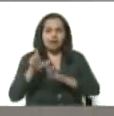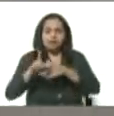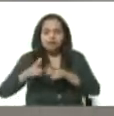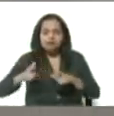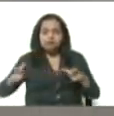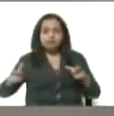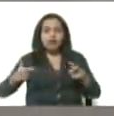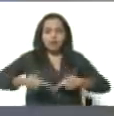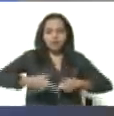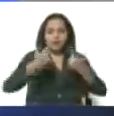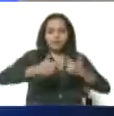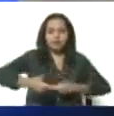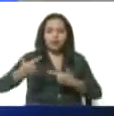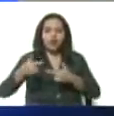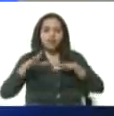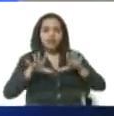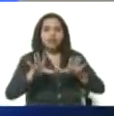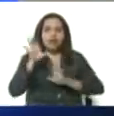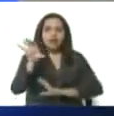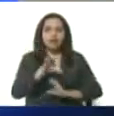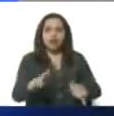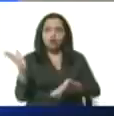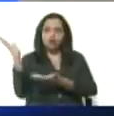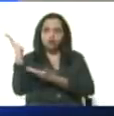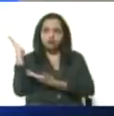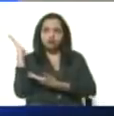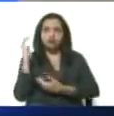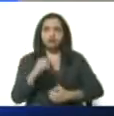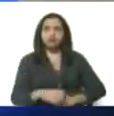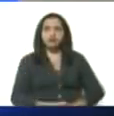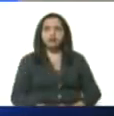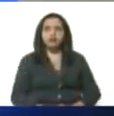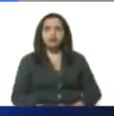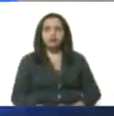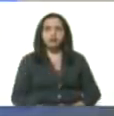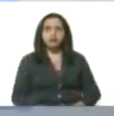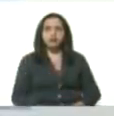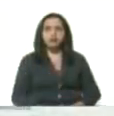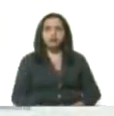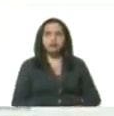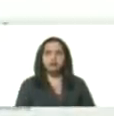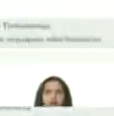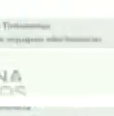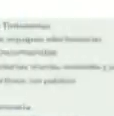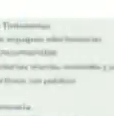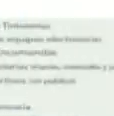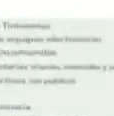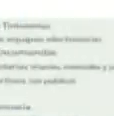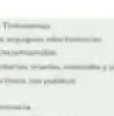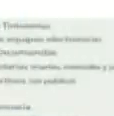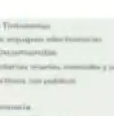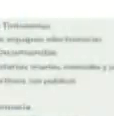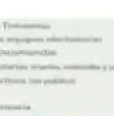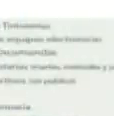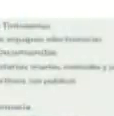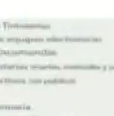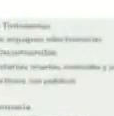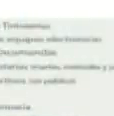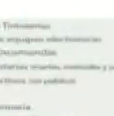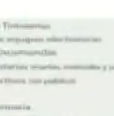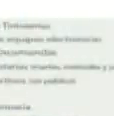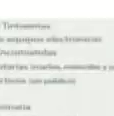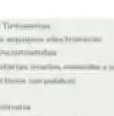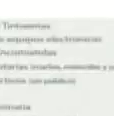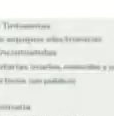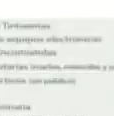3, donde están 10 estados, el estado Amazonas, el sector Río Negro, estado Barinas, Cojedes,